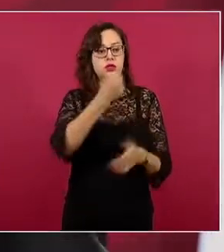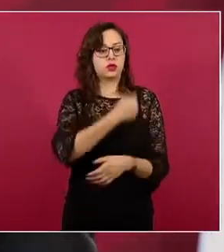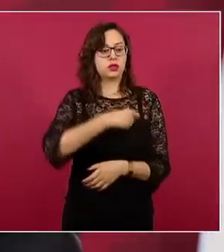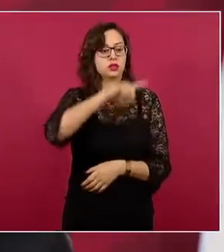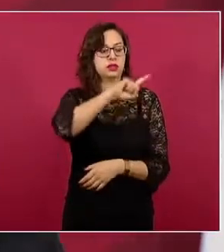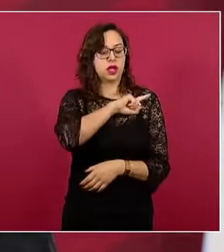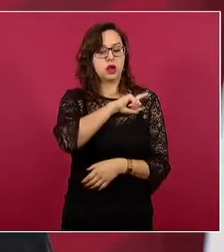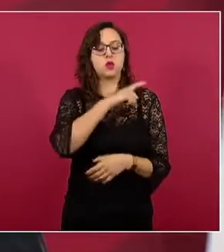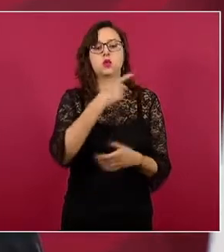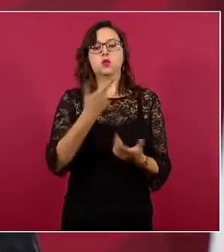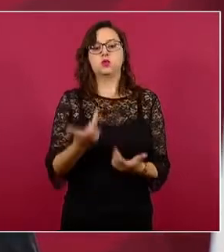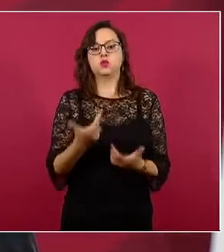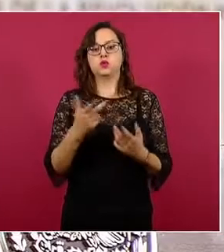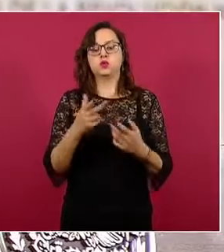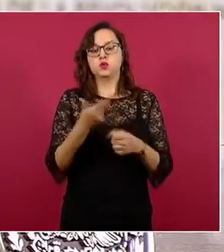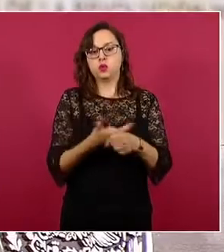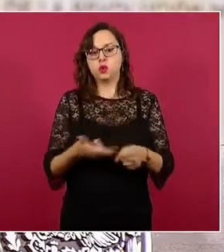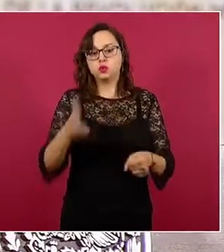los hospitales,